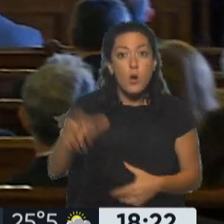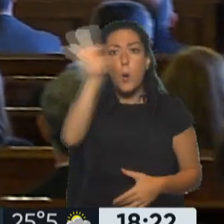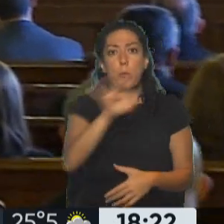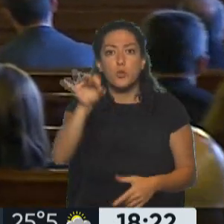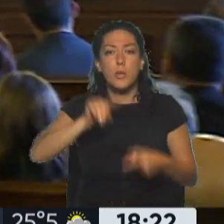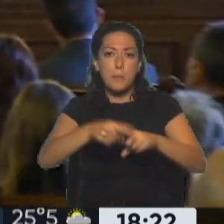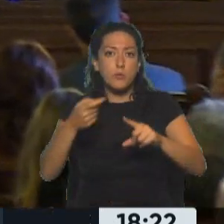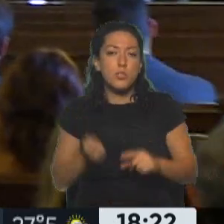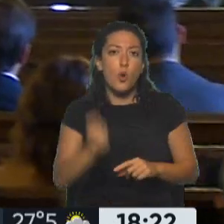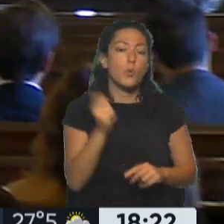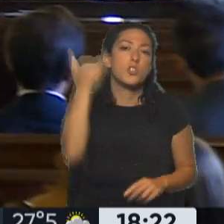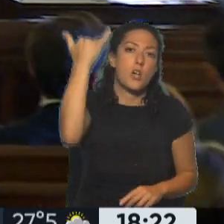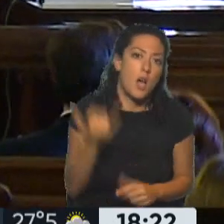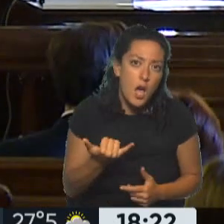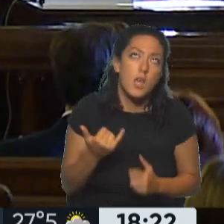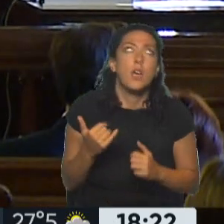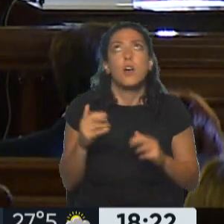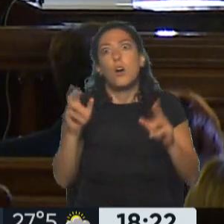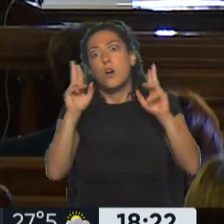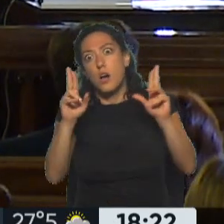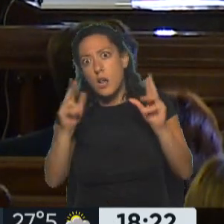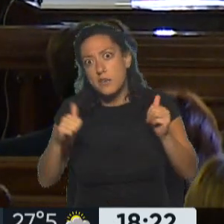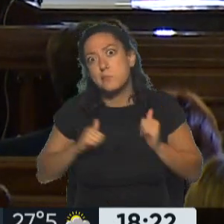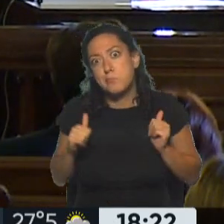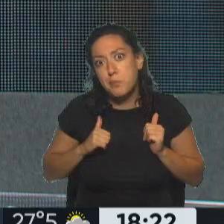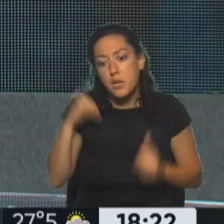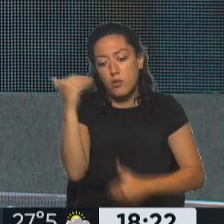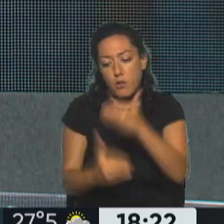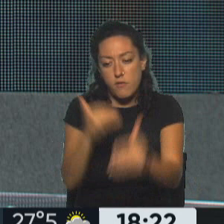de juicio político, así que espero que esto prospere.